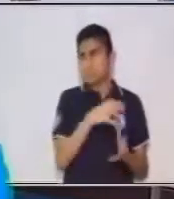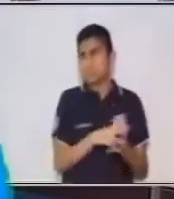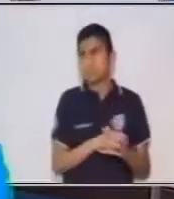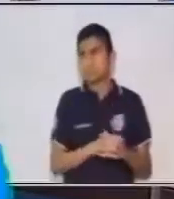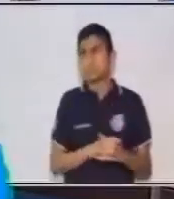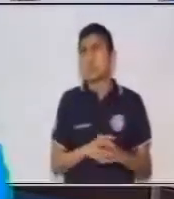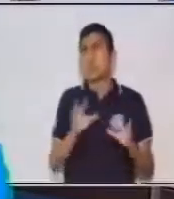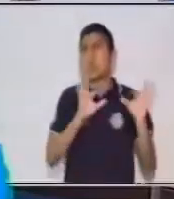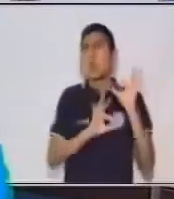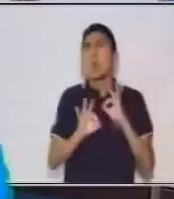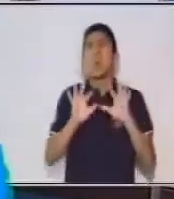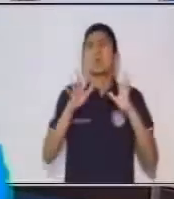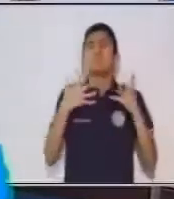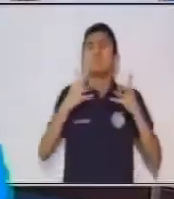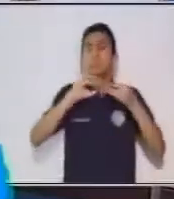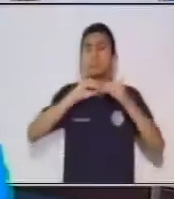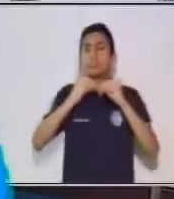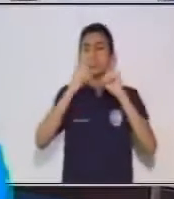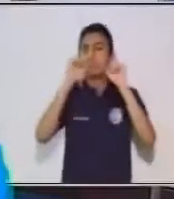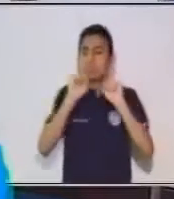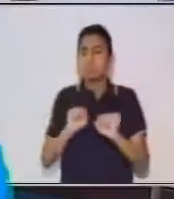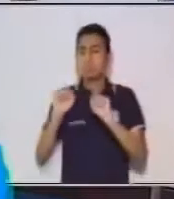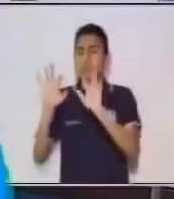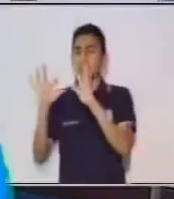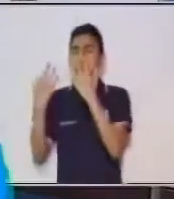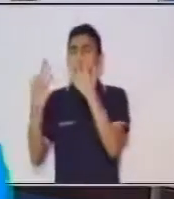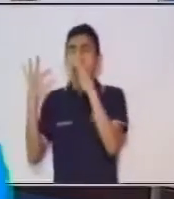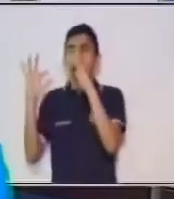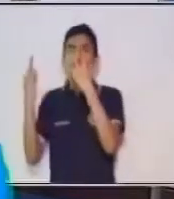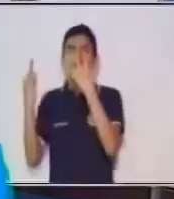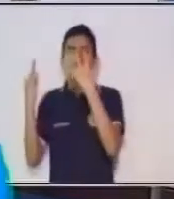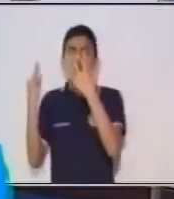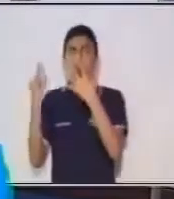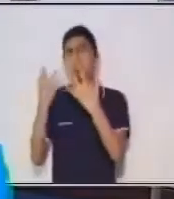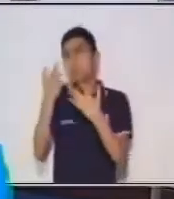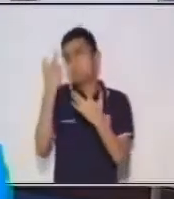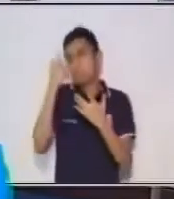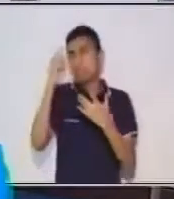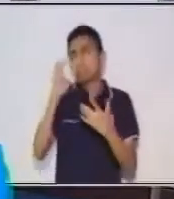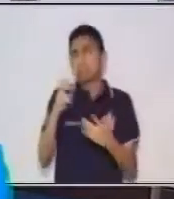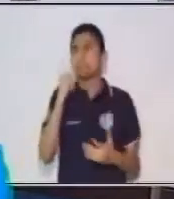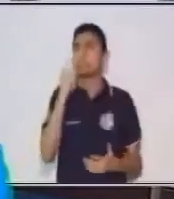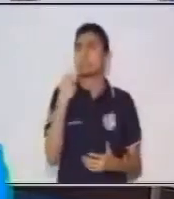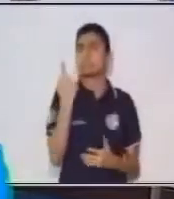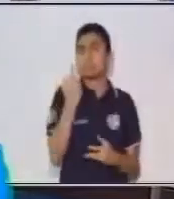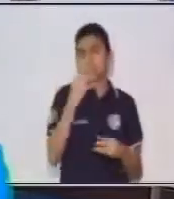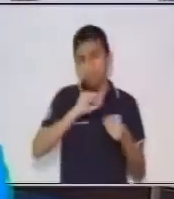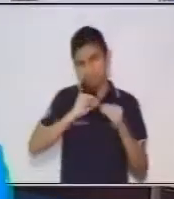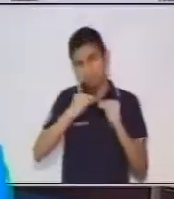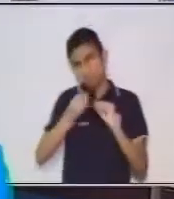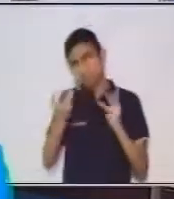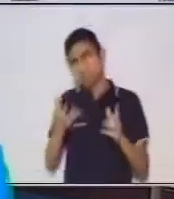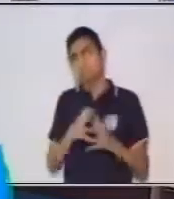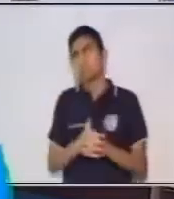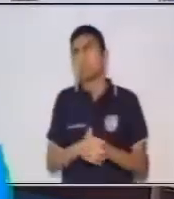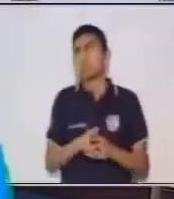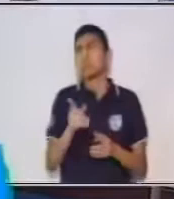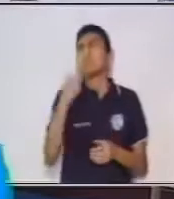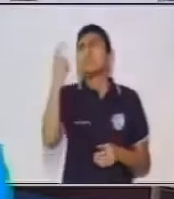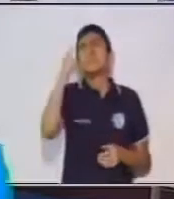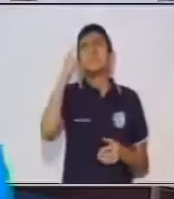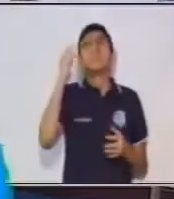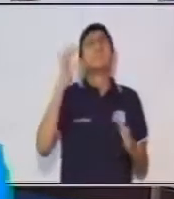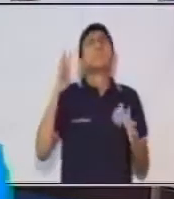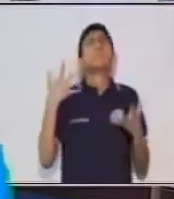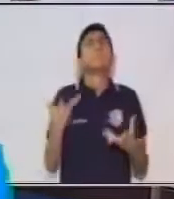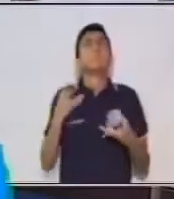¿O qué números me pueden dar 18 multiplicados? Tienen que ser los mismos números, ¿verdad? Entonces, pensemos en qué